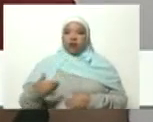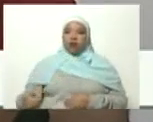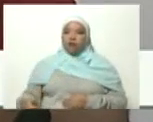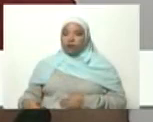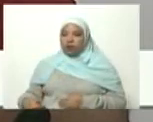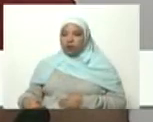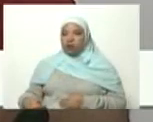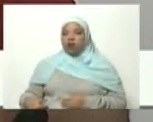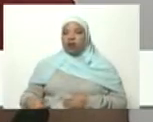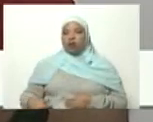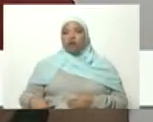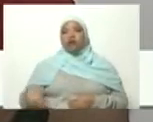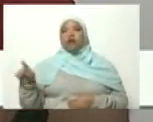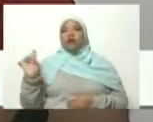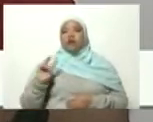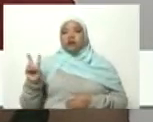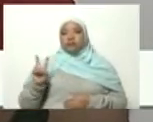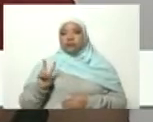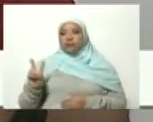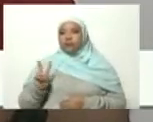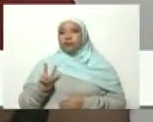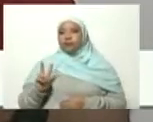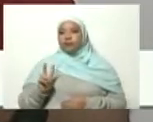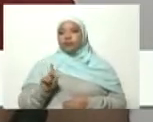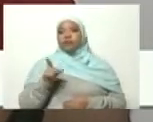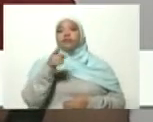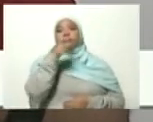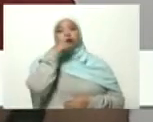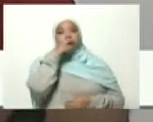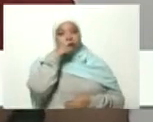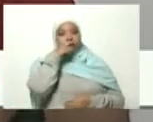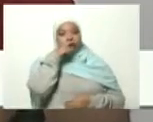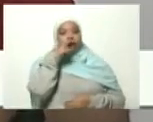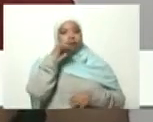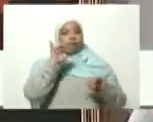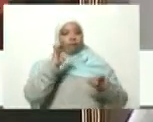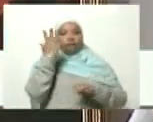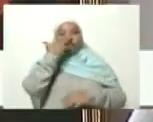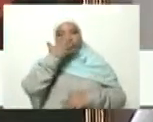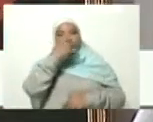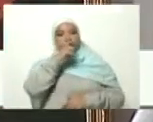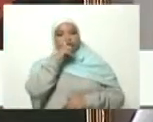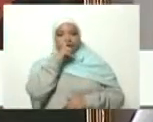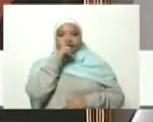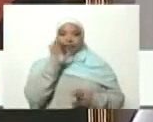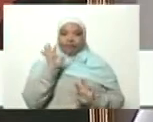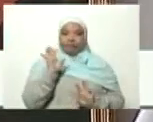República de Venezuela, se llama Nicolás Maduro Moros.